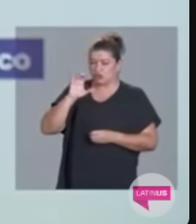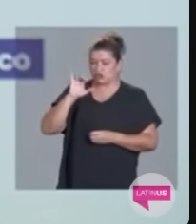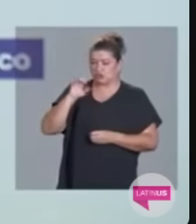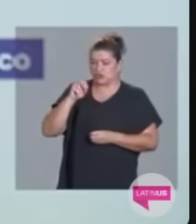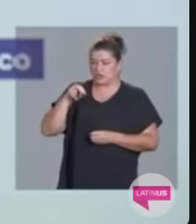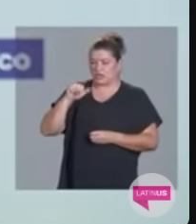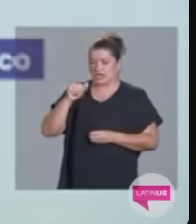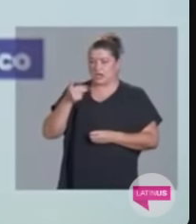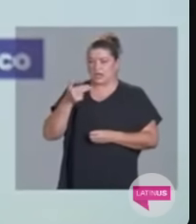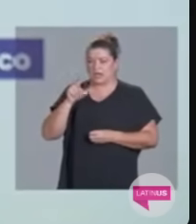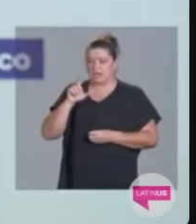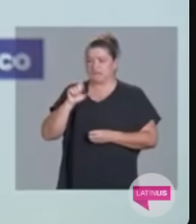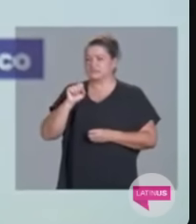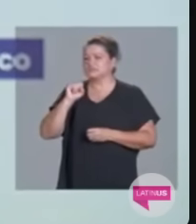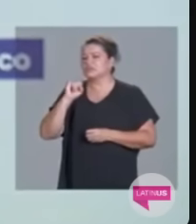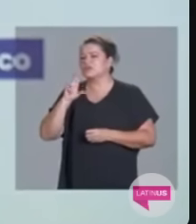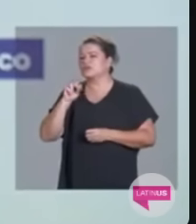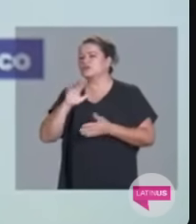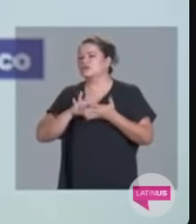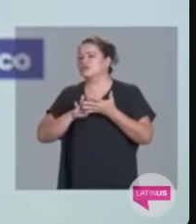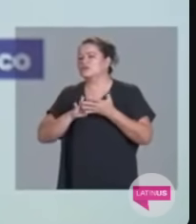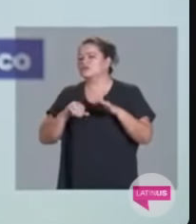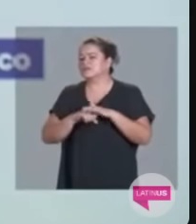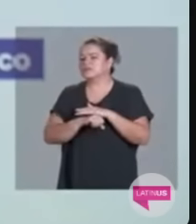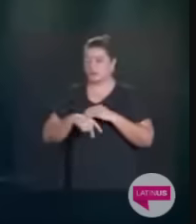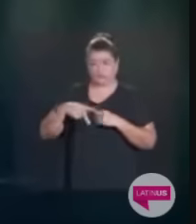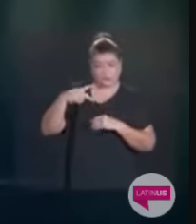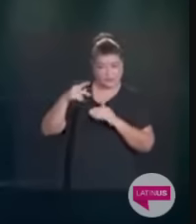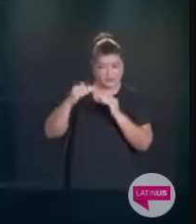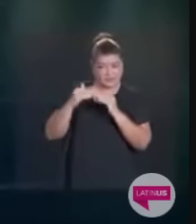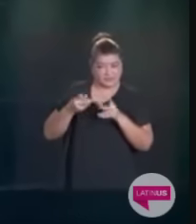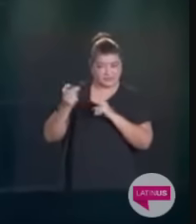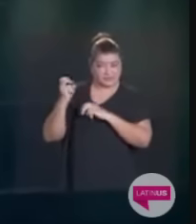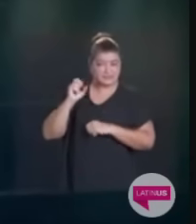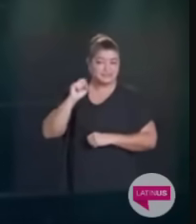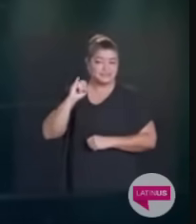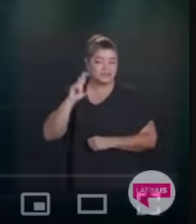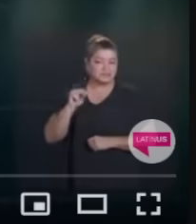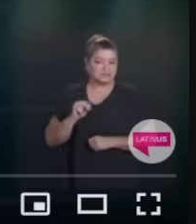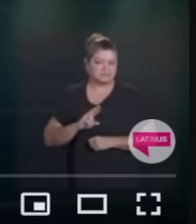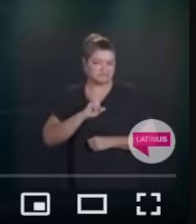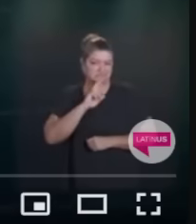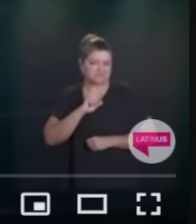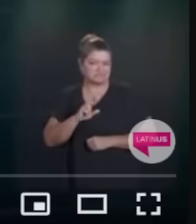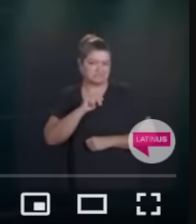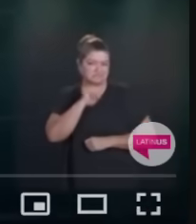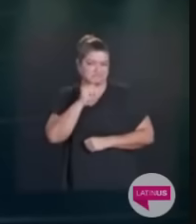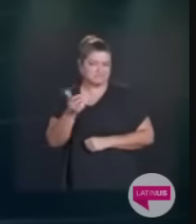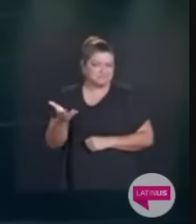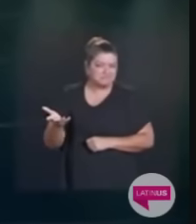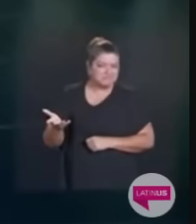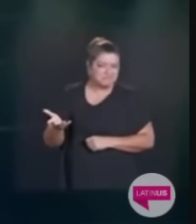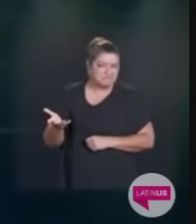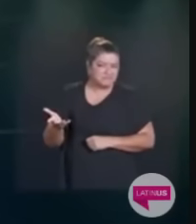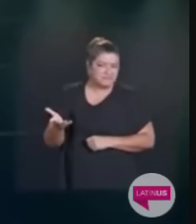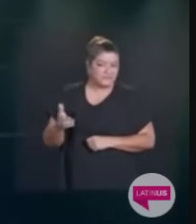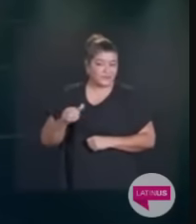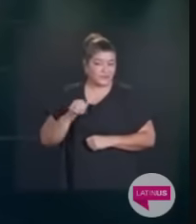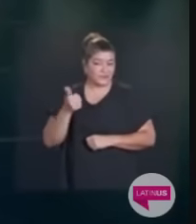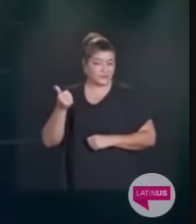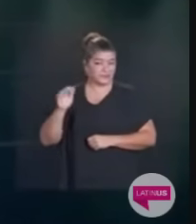si se robó o no se robó su casa alguien quiere hacer uso de la